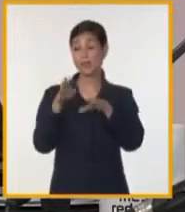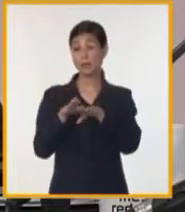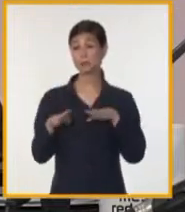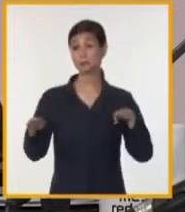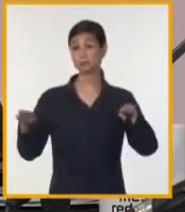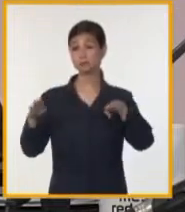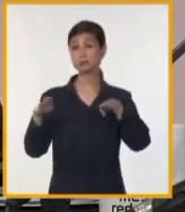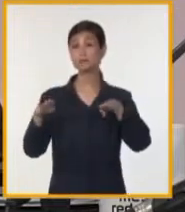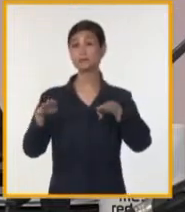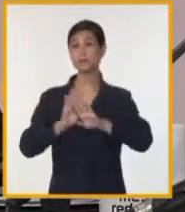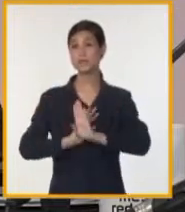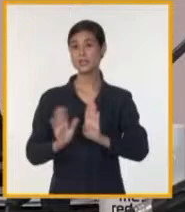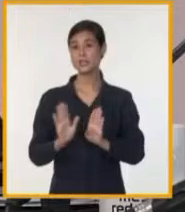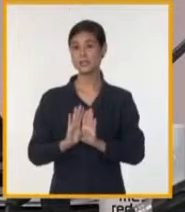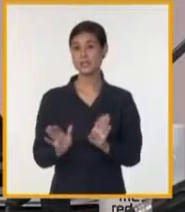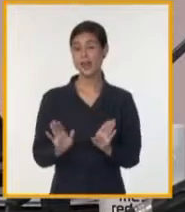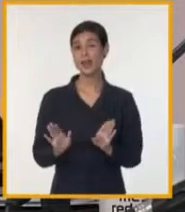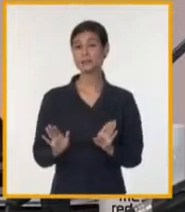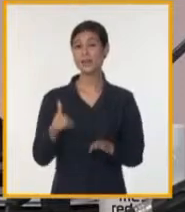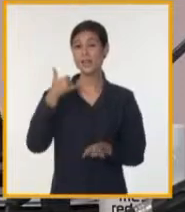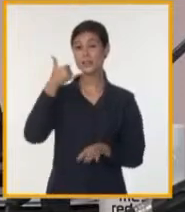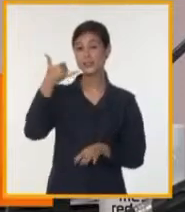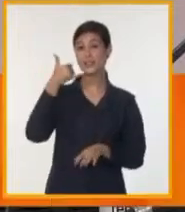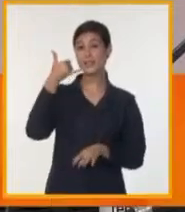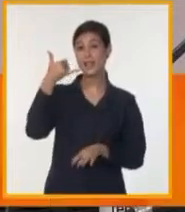desde ahora mismo los teléfonos